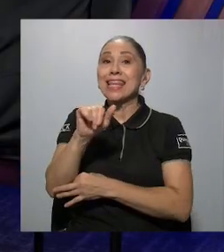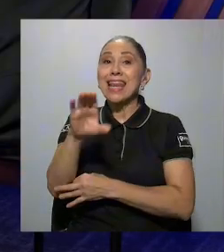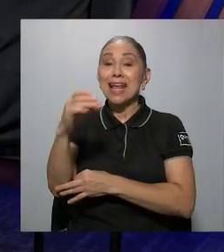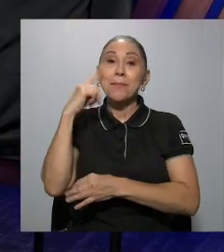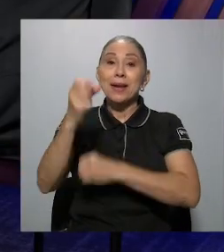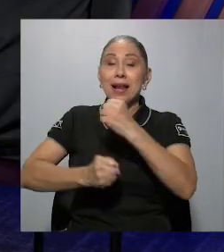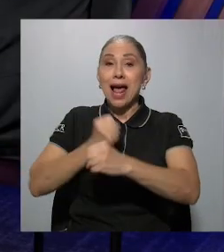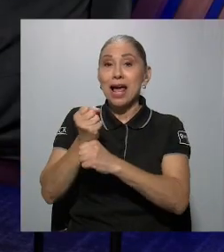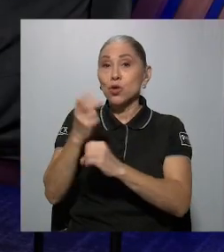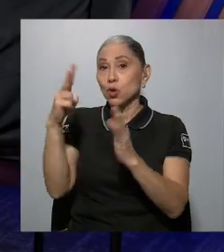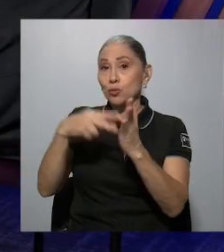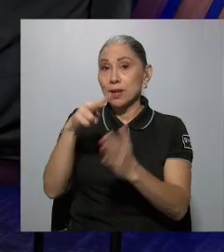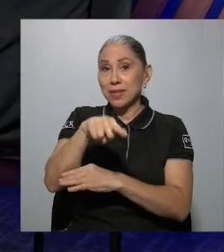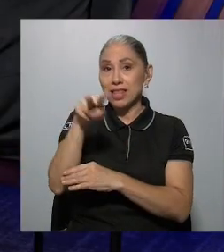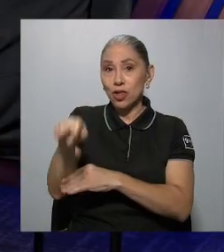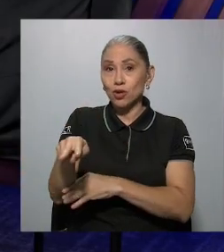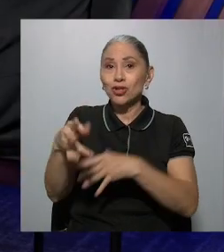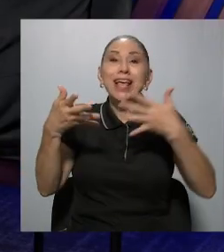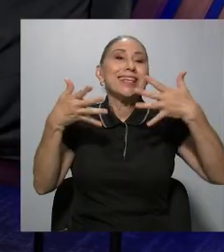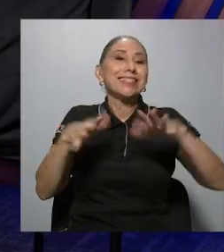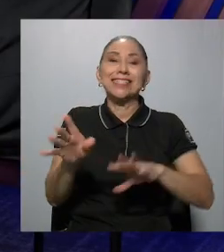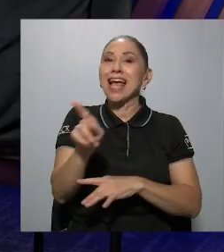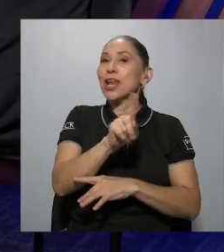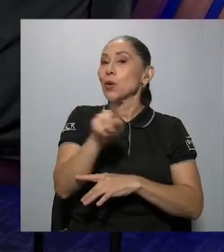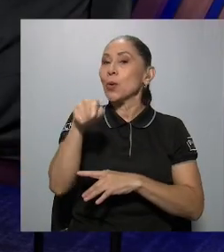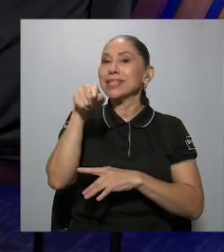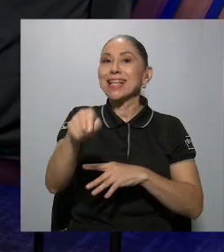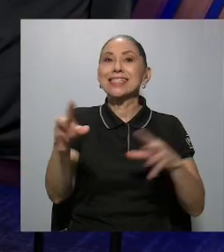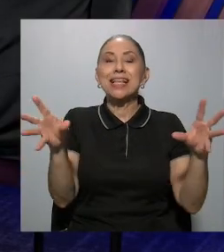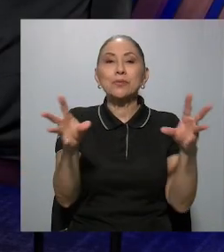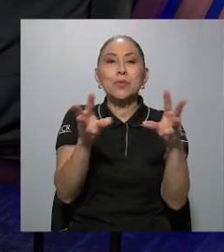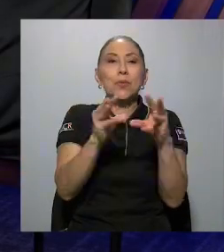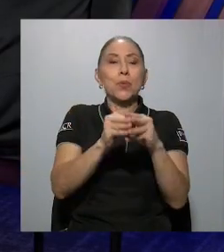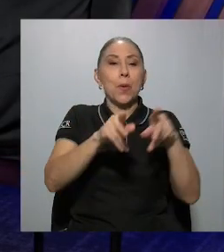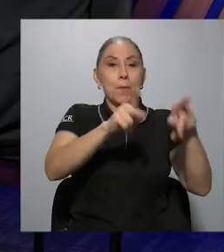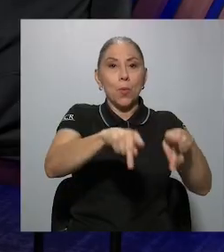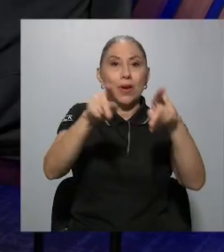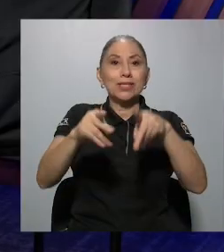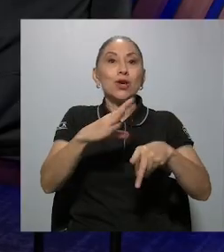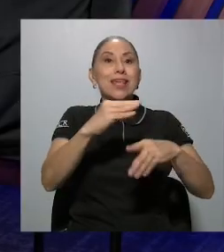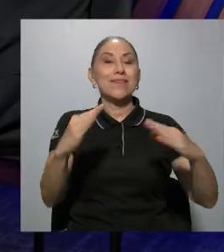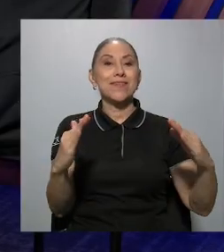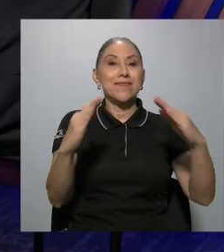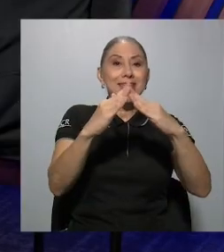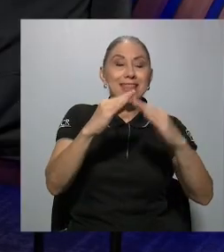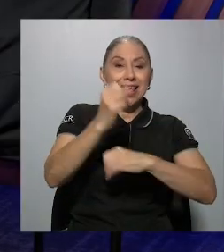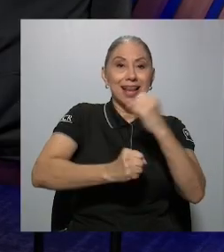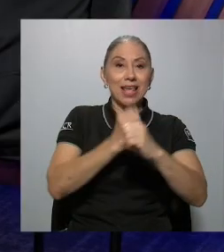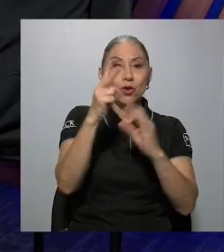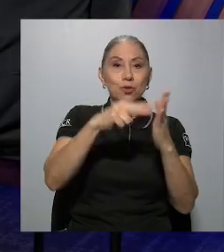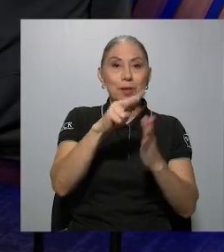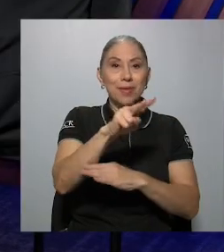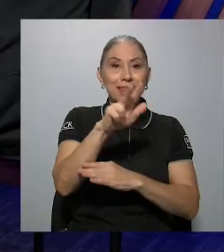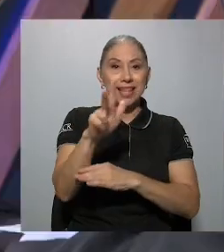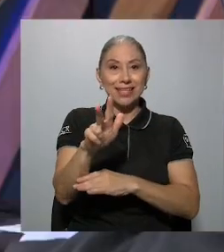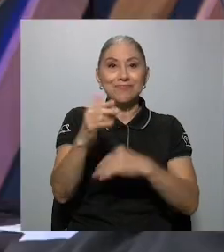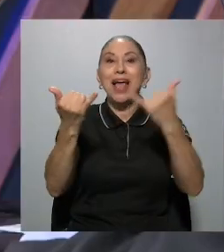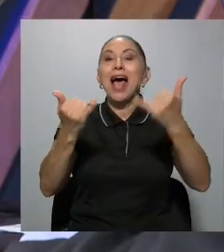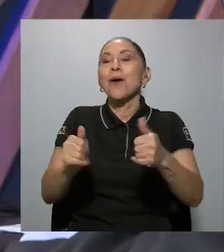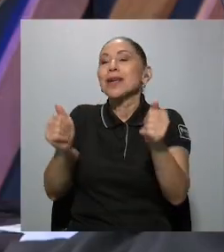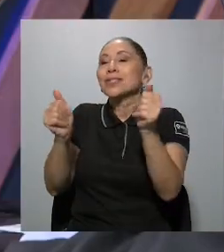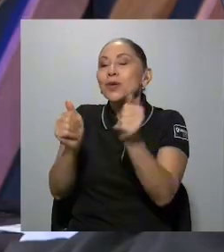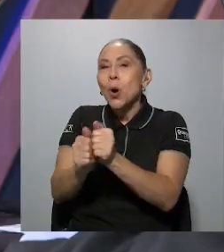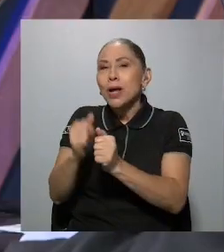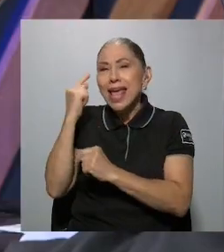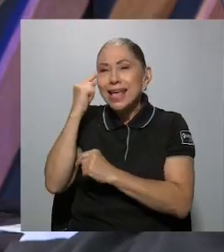el 2022 ya deja de ser esta estimación de población y vivienda que se dio en el 2023, y es esta